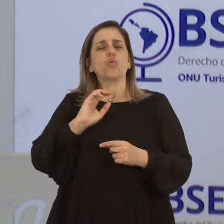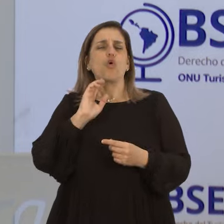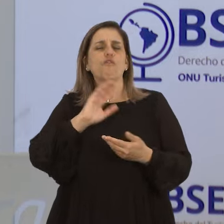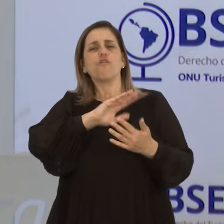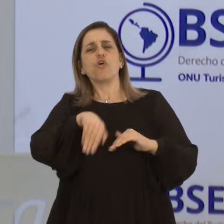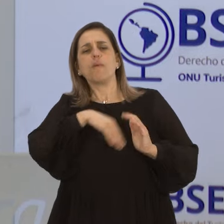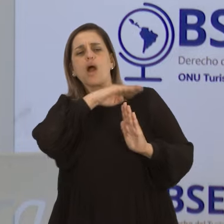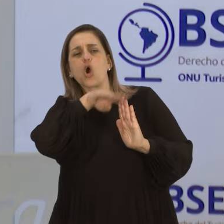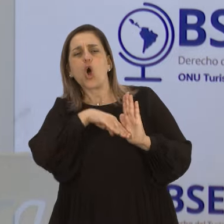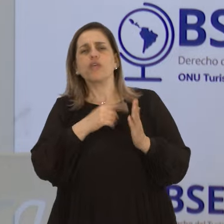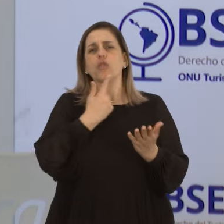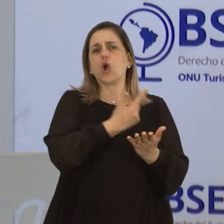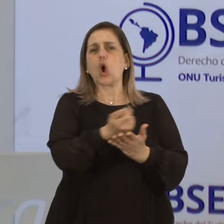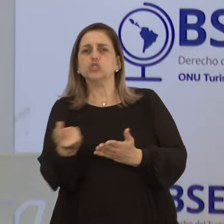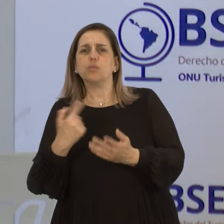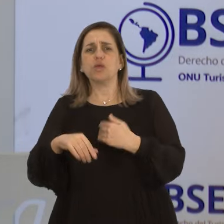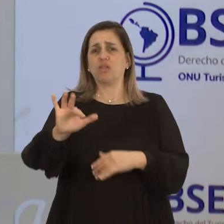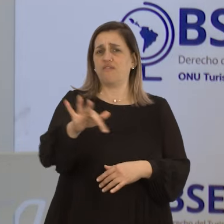de Francia.